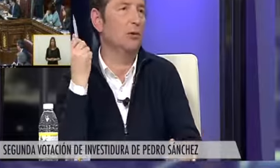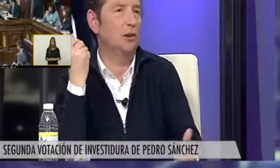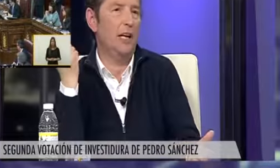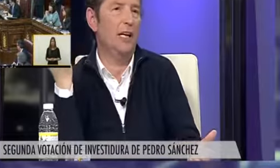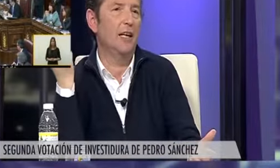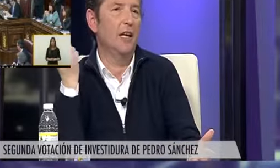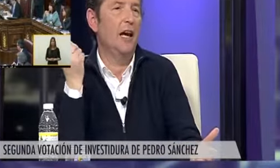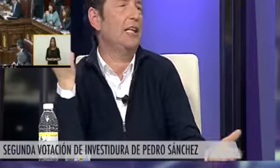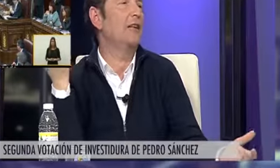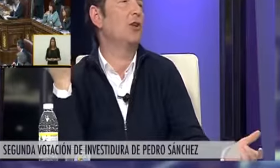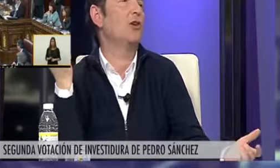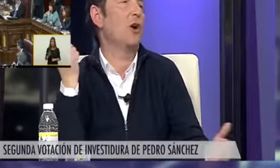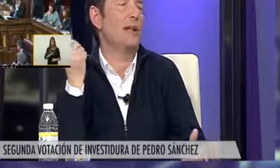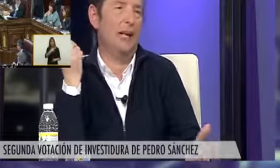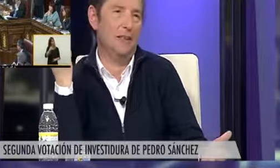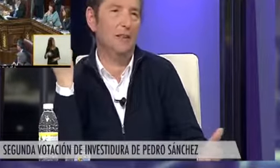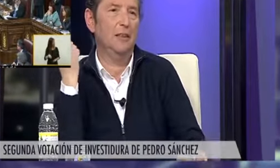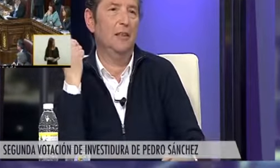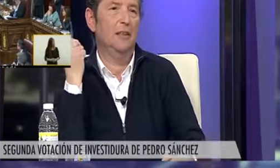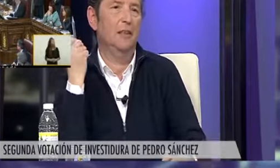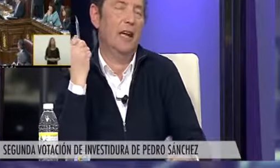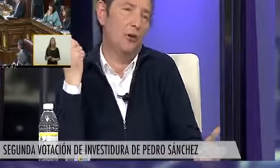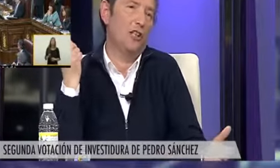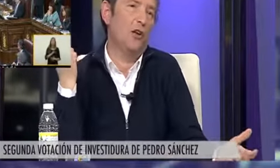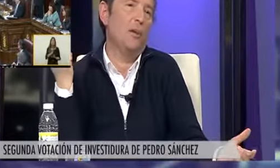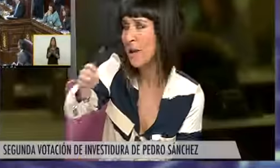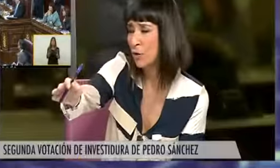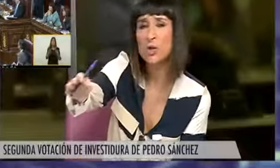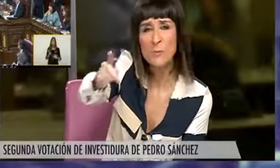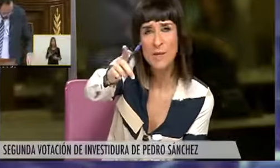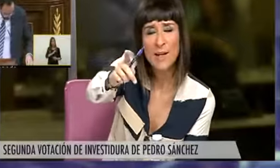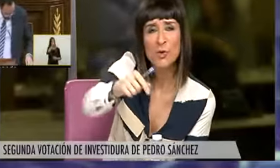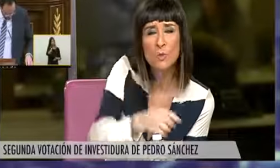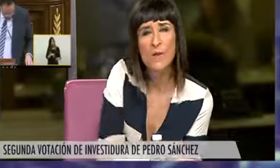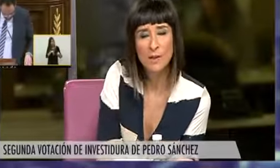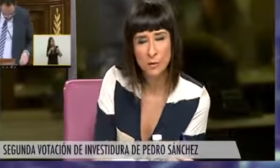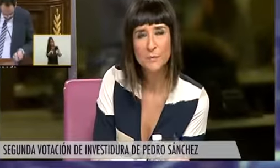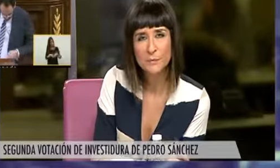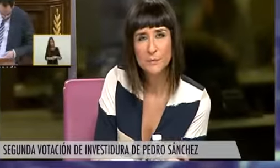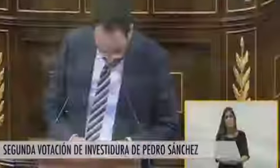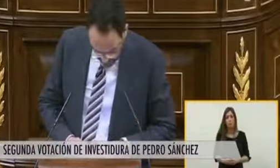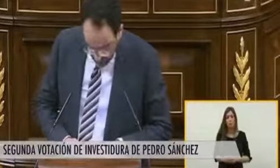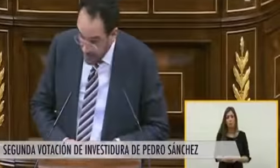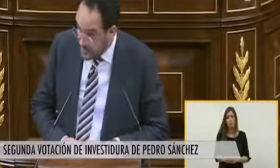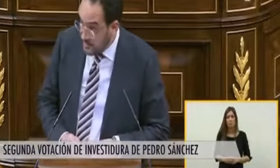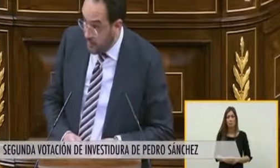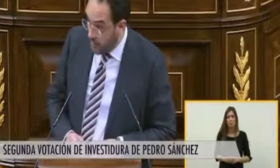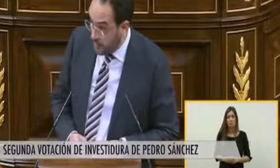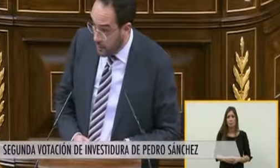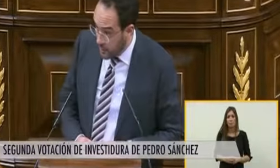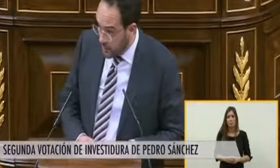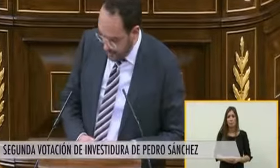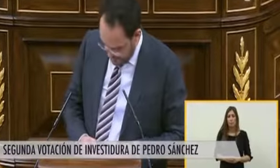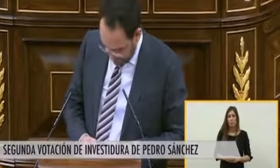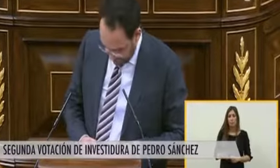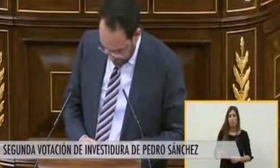No, eso está dentro de los 90. Está dentro de los 90. A ver, ¿qué me están diciendo? Eran 89, vamos a directo, Canarias, nos vamos a directo, nos vamos a directo. Señor presidente del